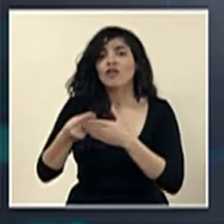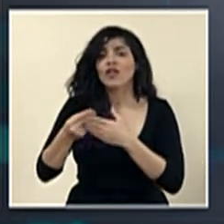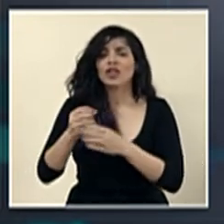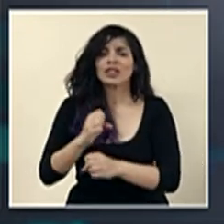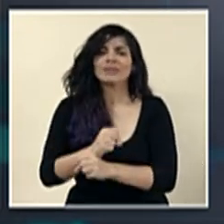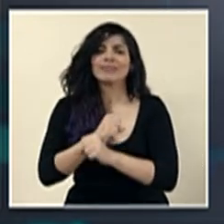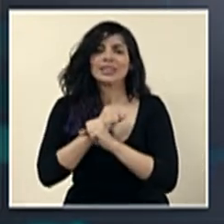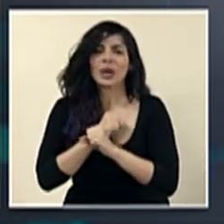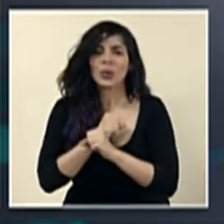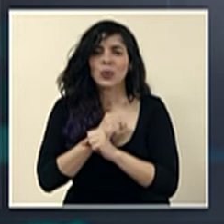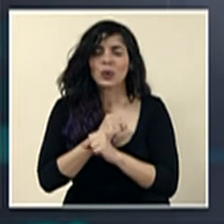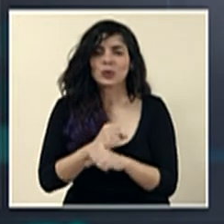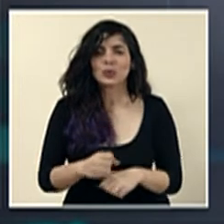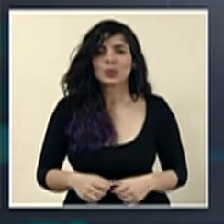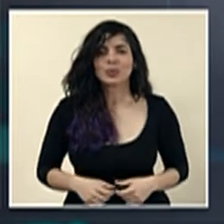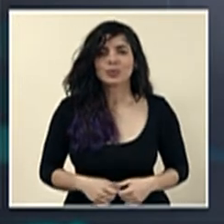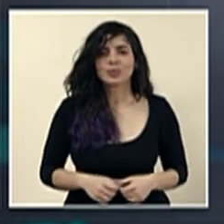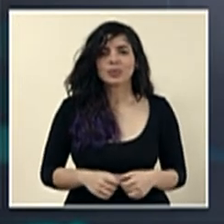seguros.